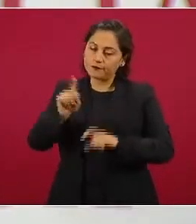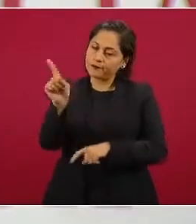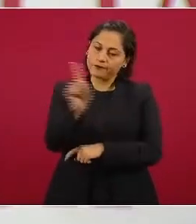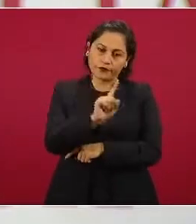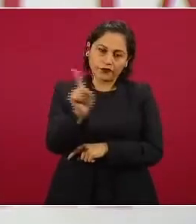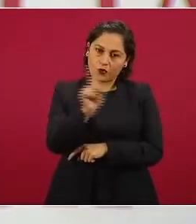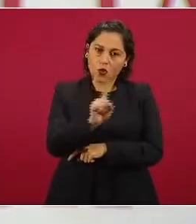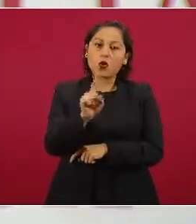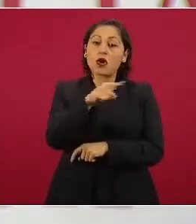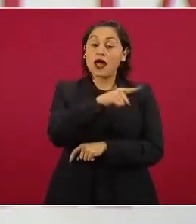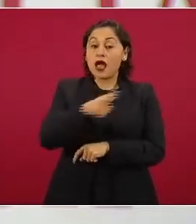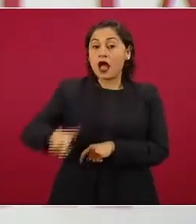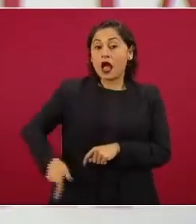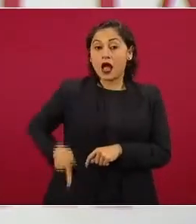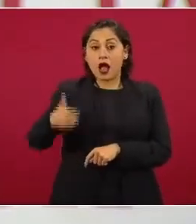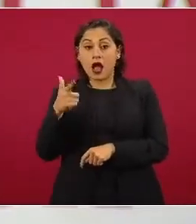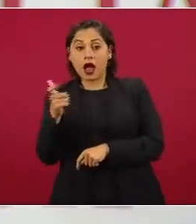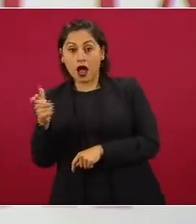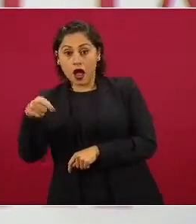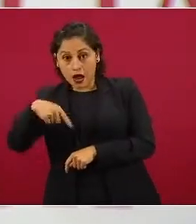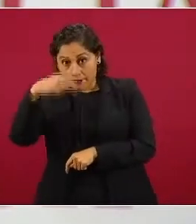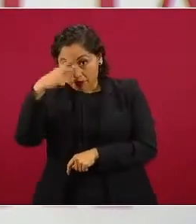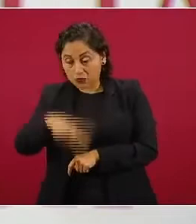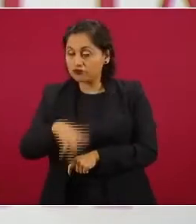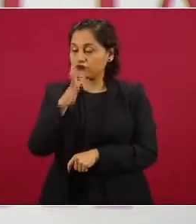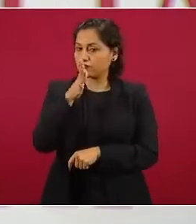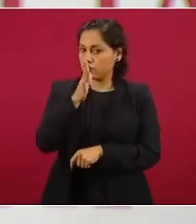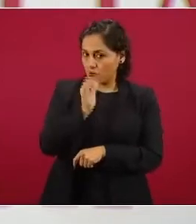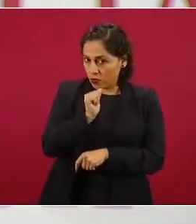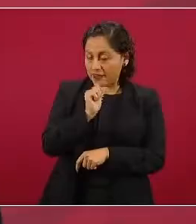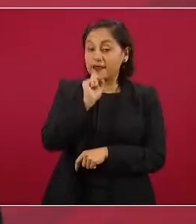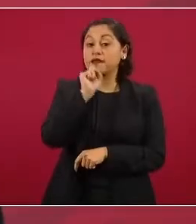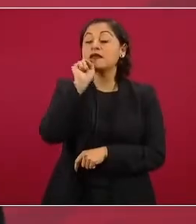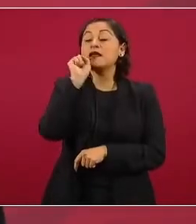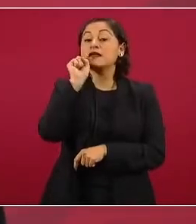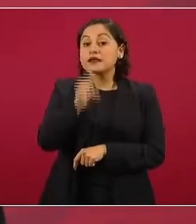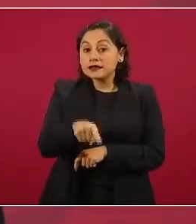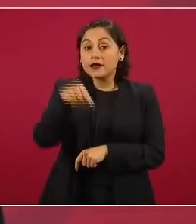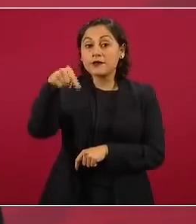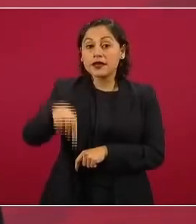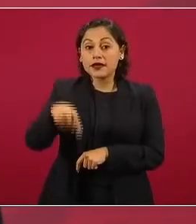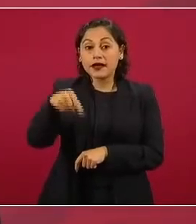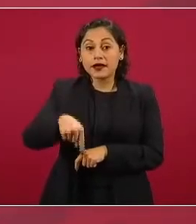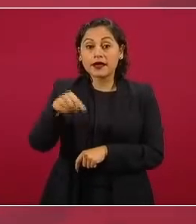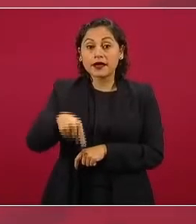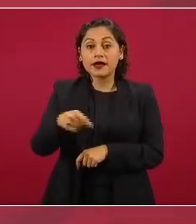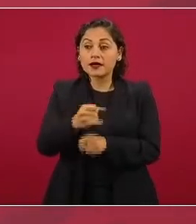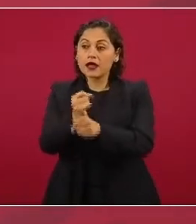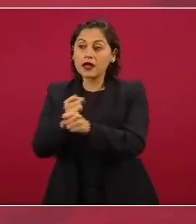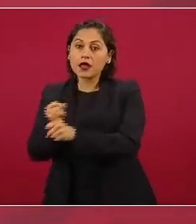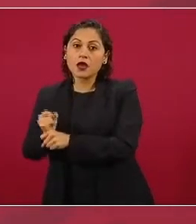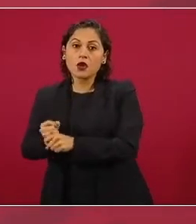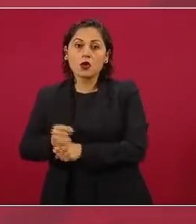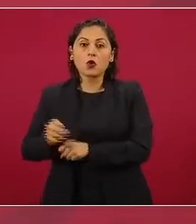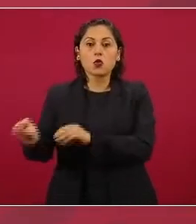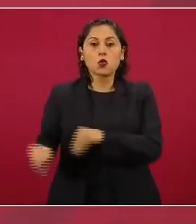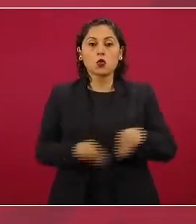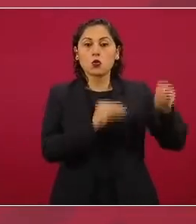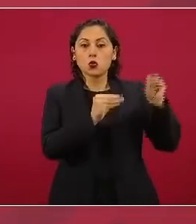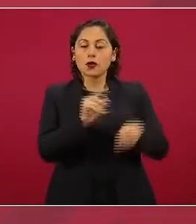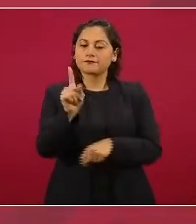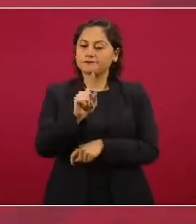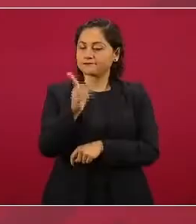disposiciones mexicanas, igual que nuestros enviados a los Estados Unidos, que hemos tenido de muy